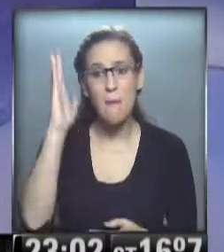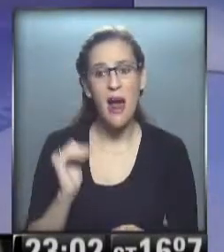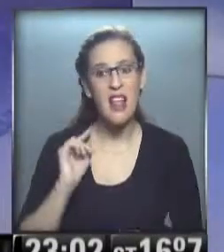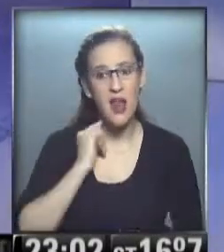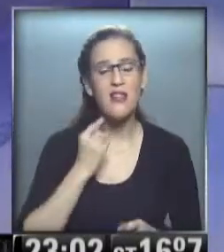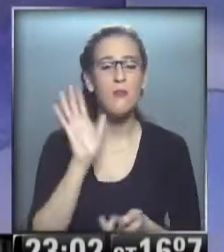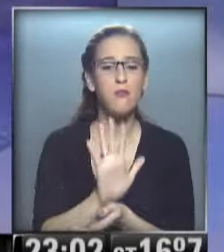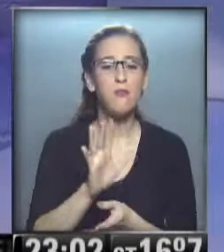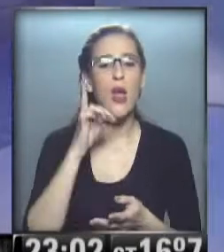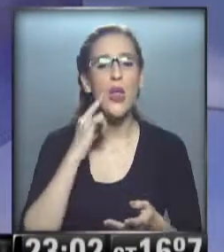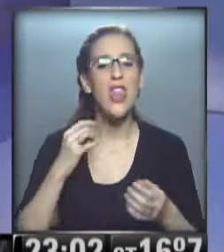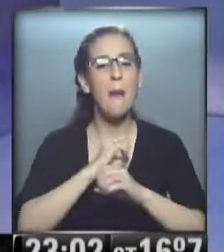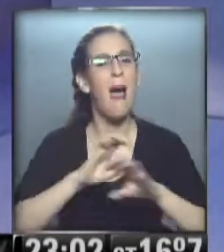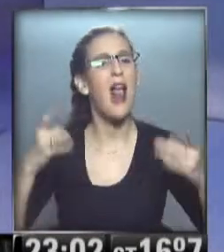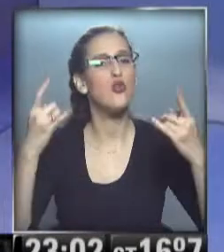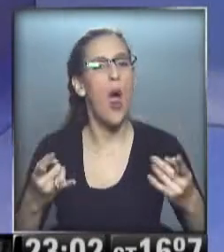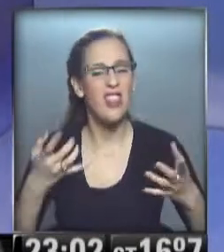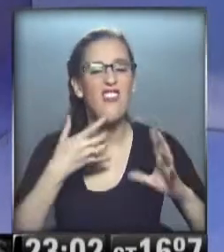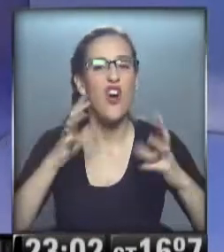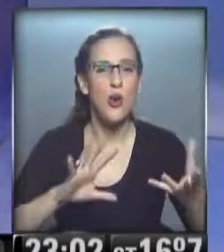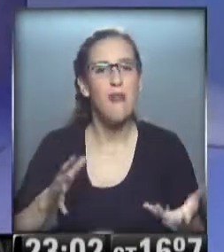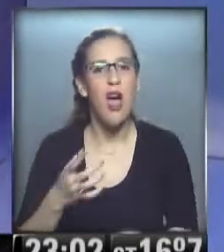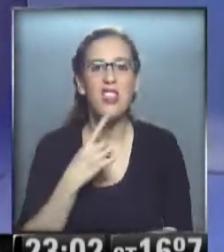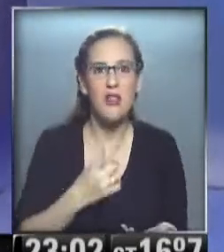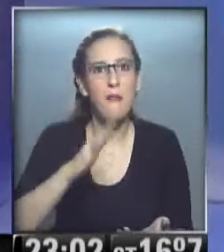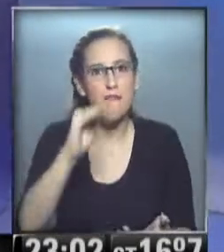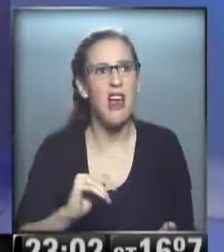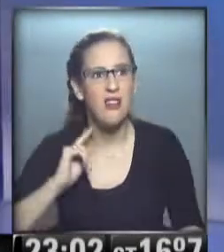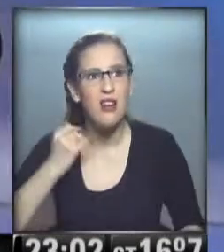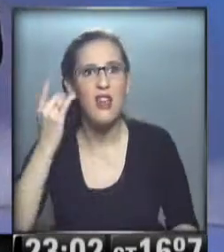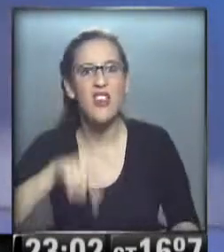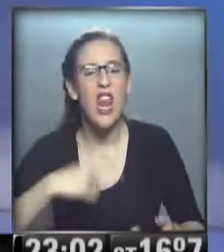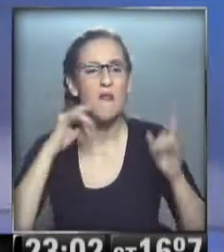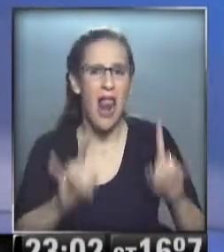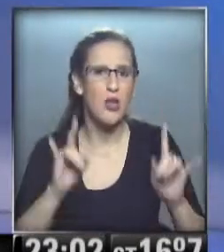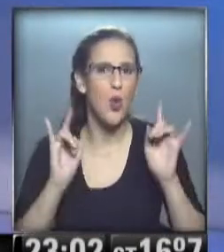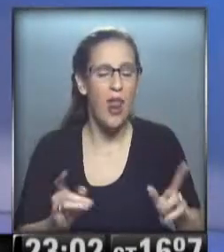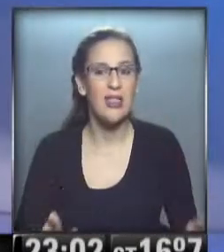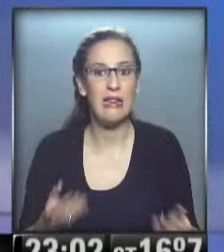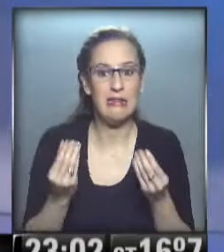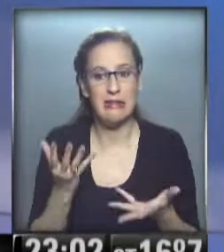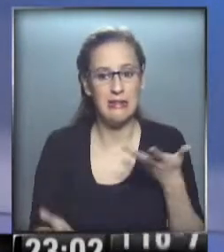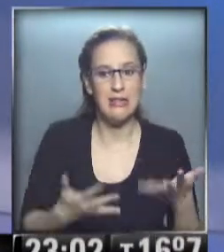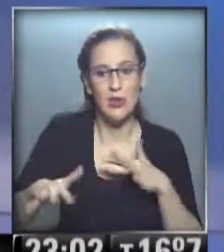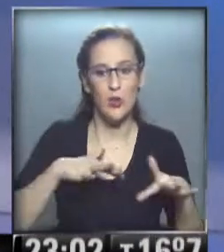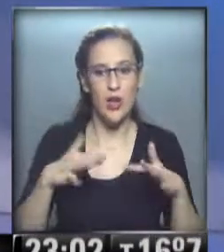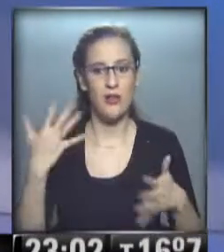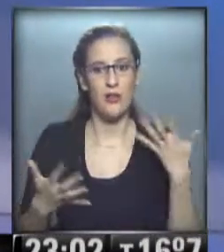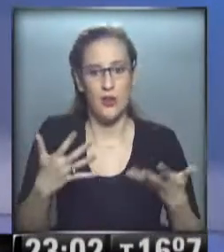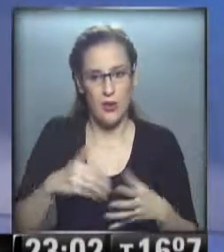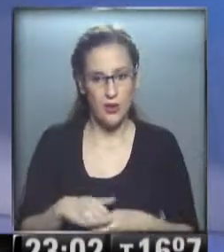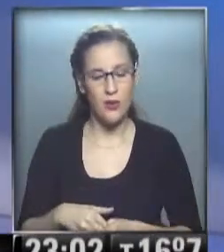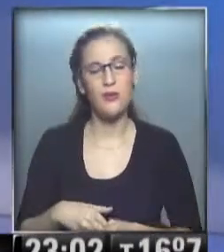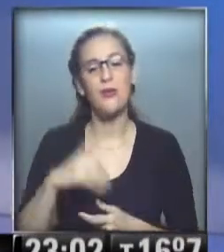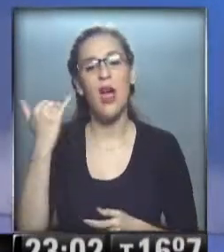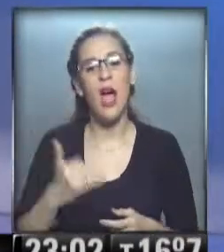Yo no soy cabulero ni supersticioso, nada que se le parezca, pero ¿cómo debe estar el doctor Bilardo con esta noticia?